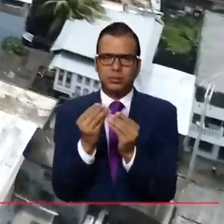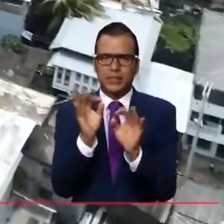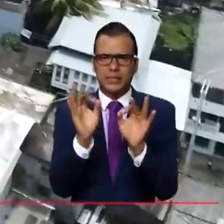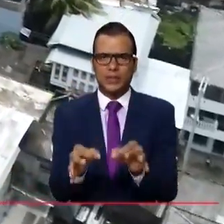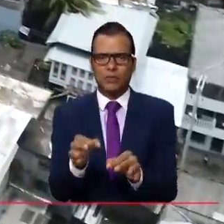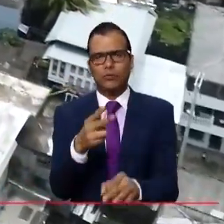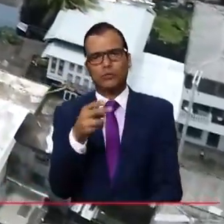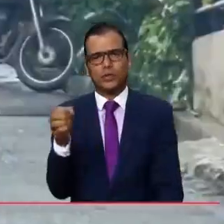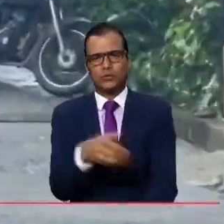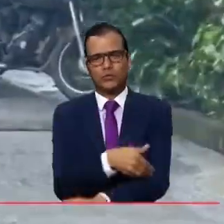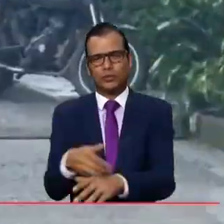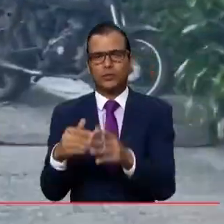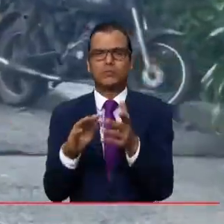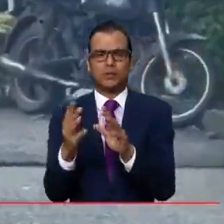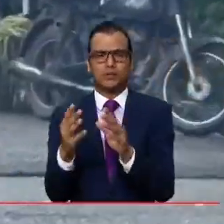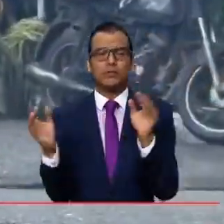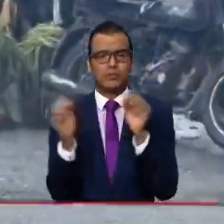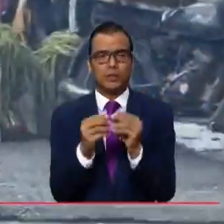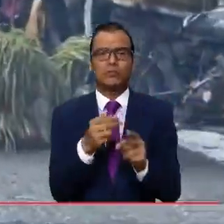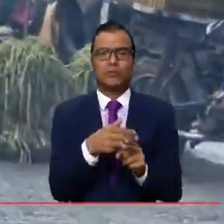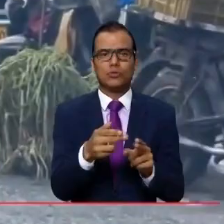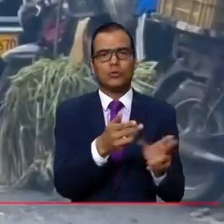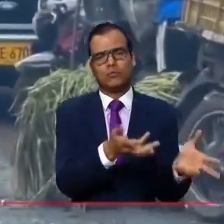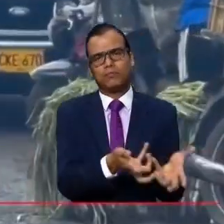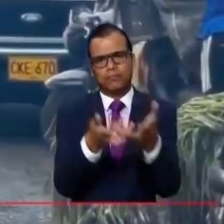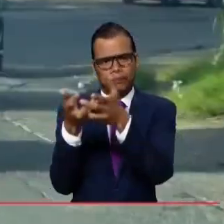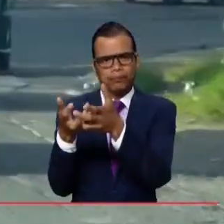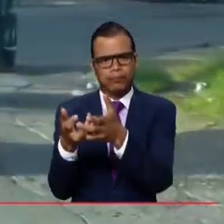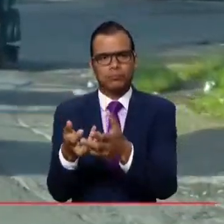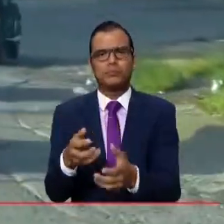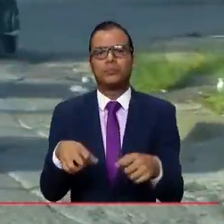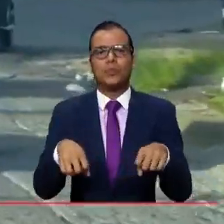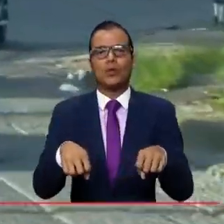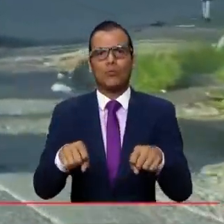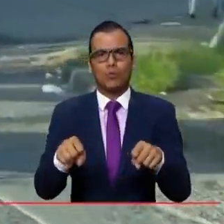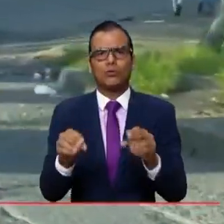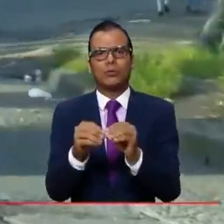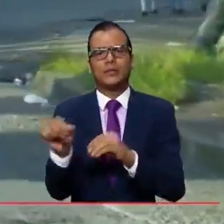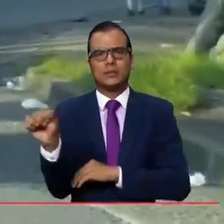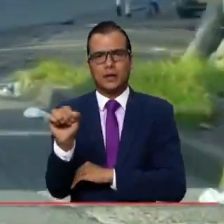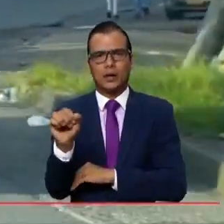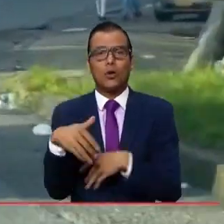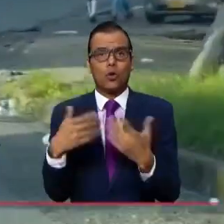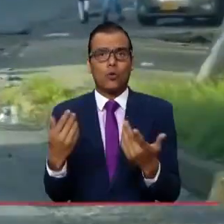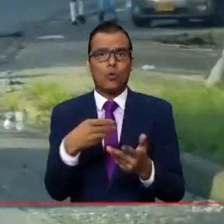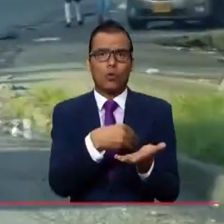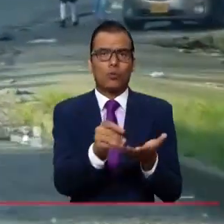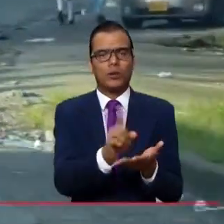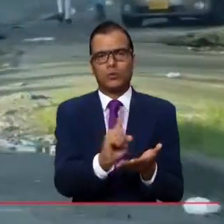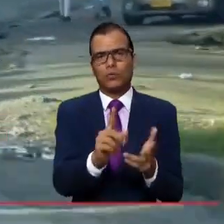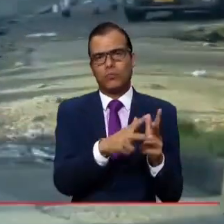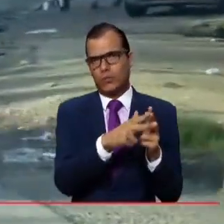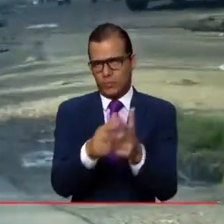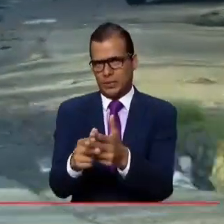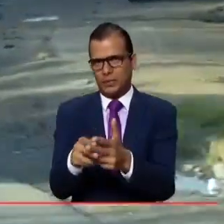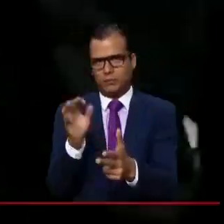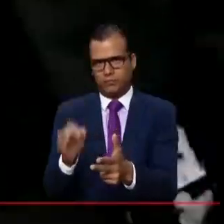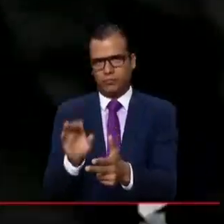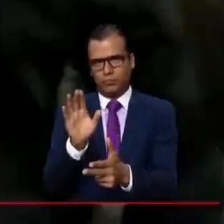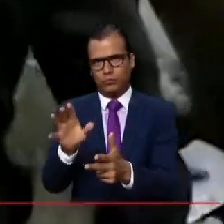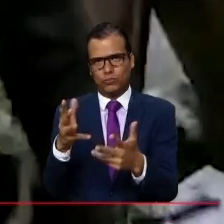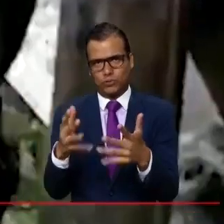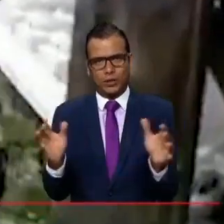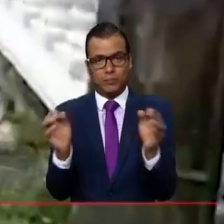más motos, que vamos por ahora, vamos a alquilar motos y carros para que haya mucha más movilidad de la policía.